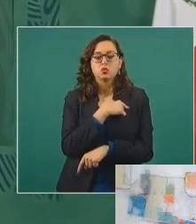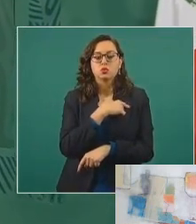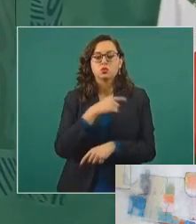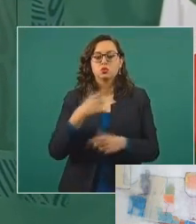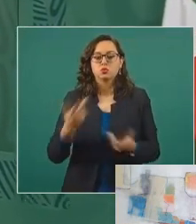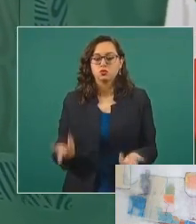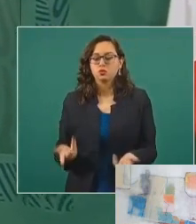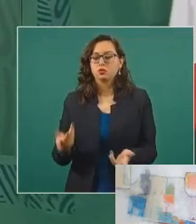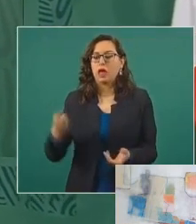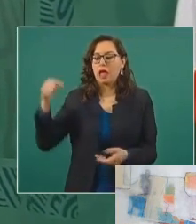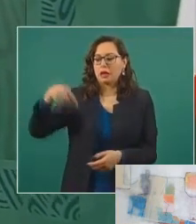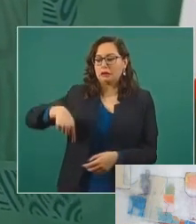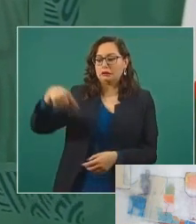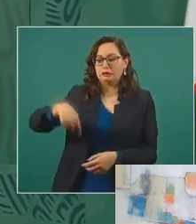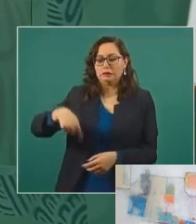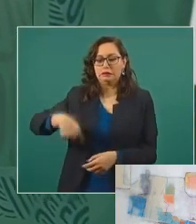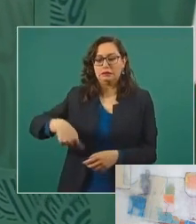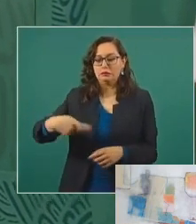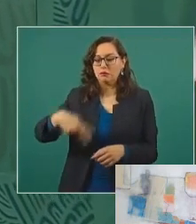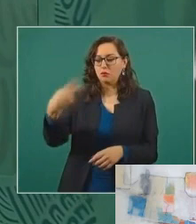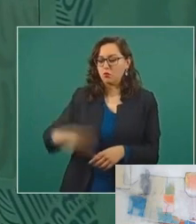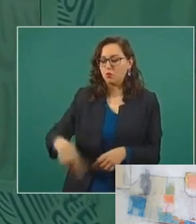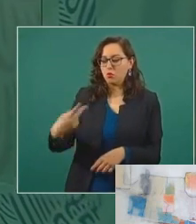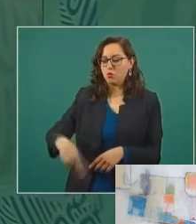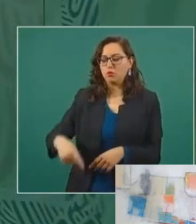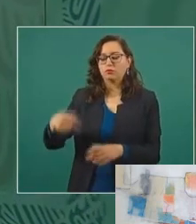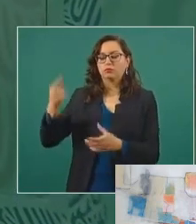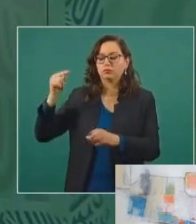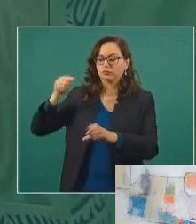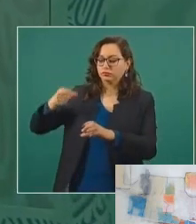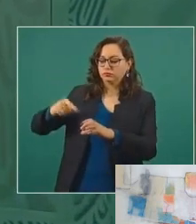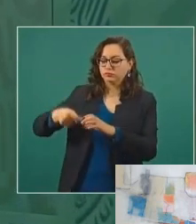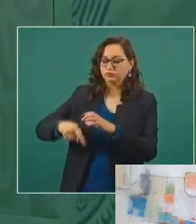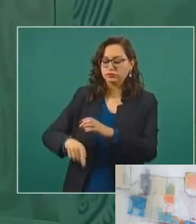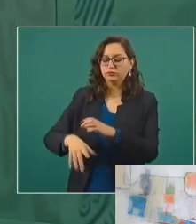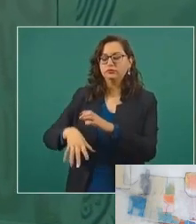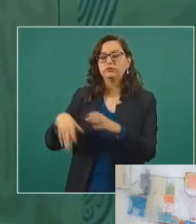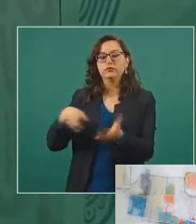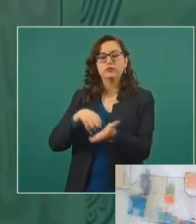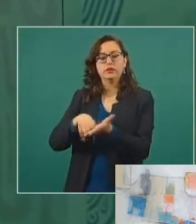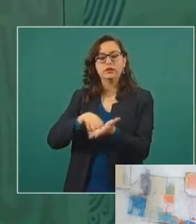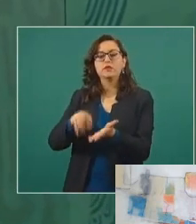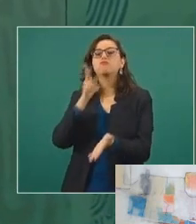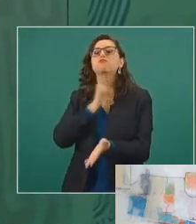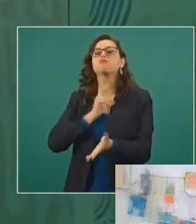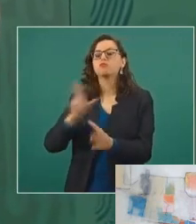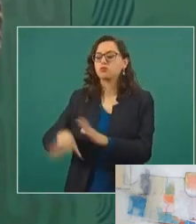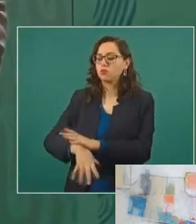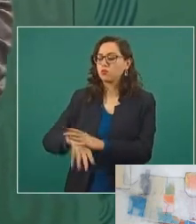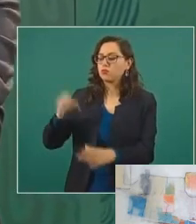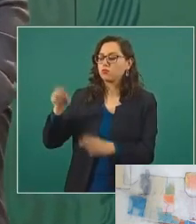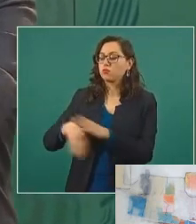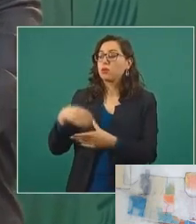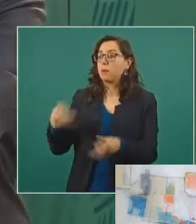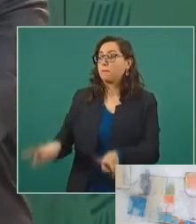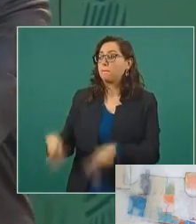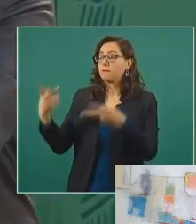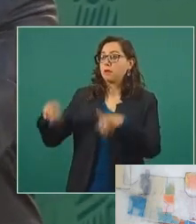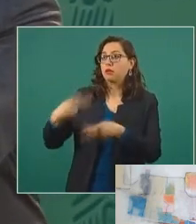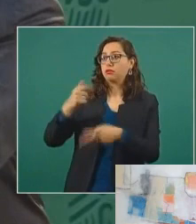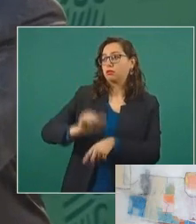refinación que en vez de vender el petróleo crudo lo referimos en el